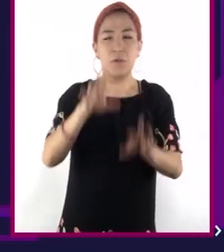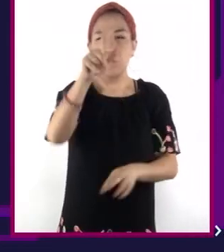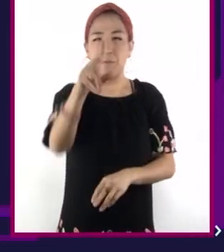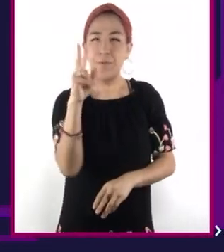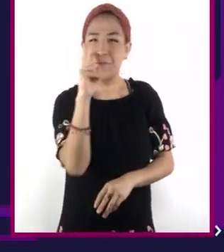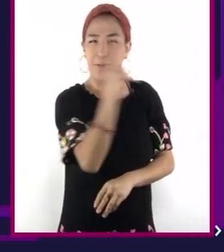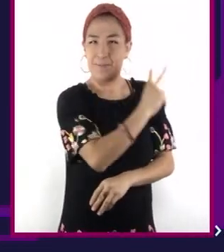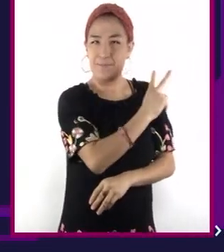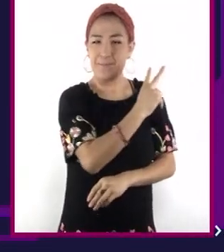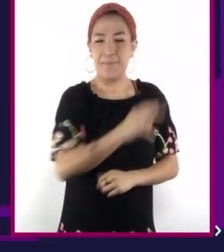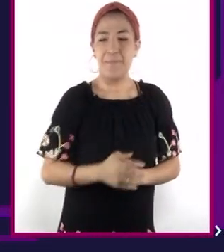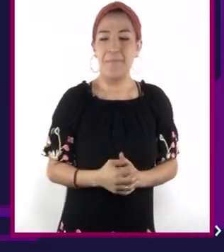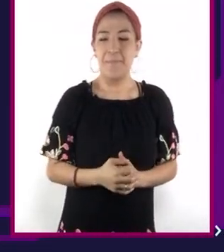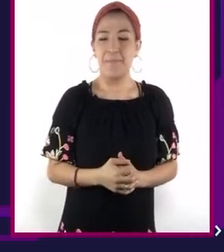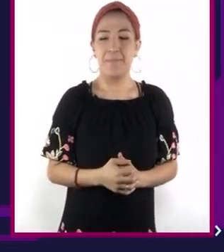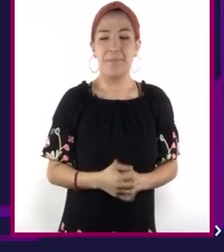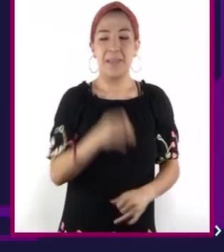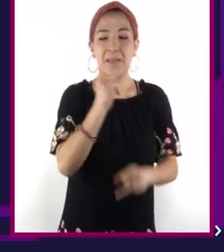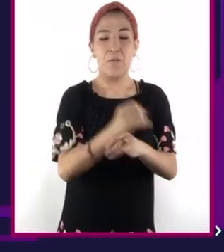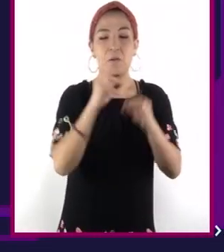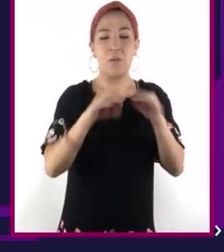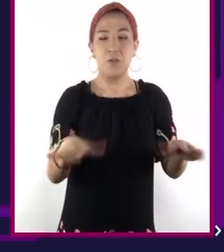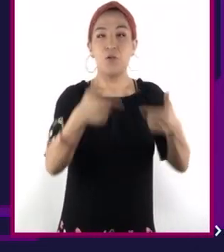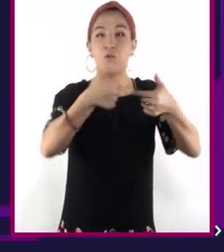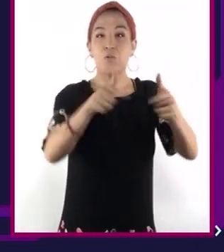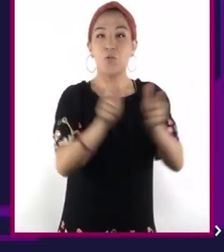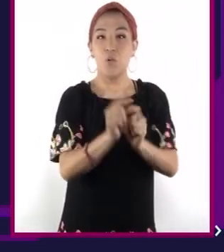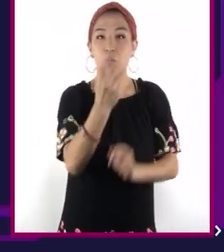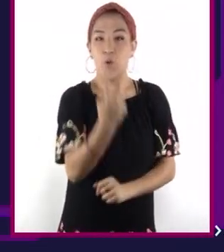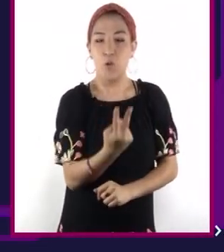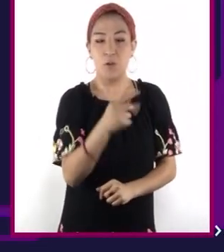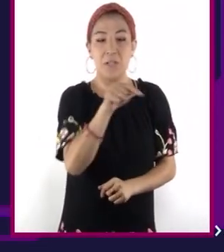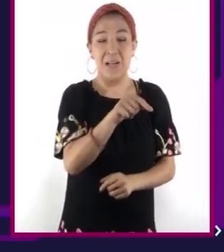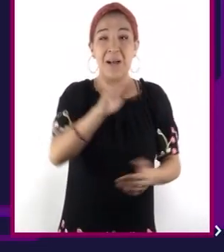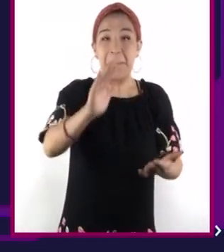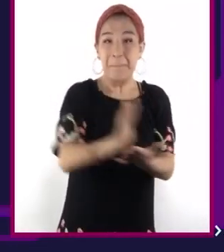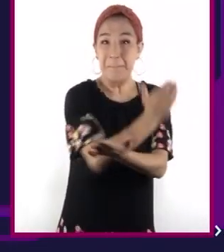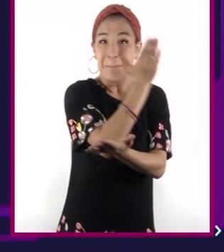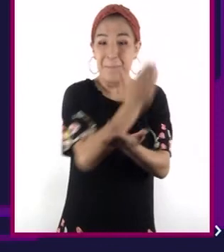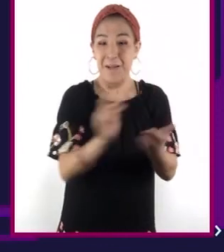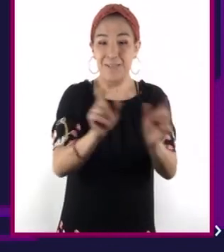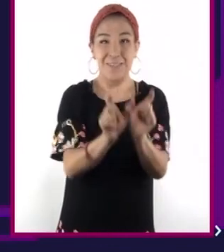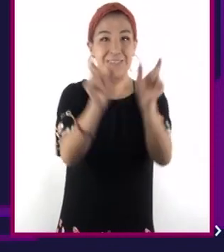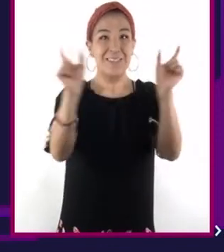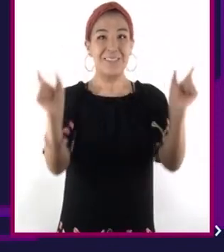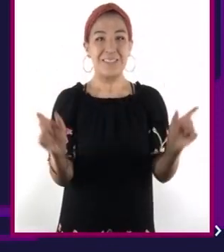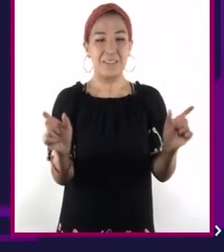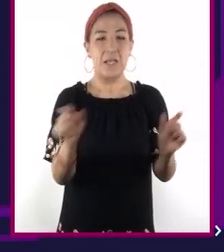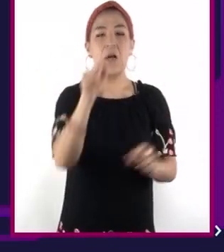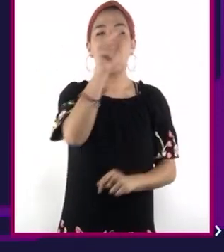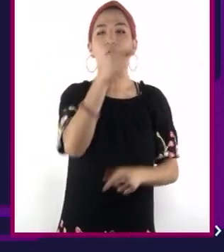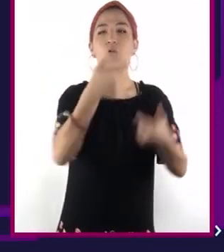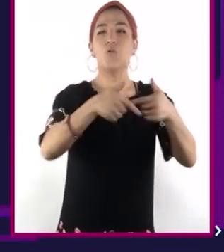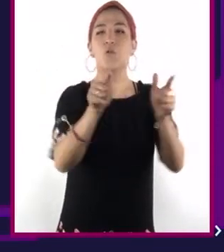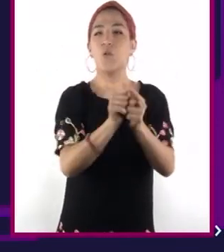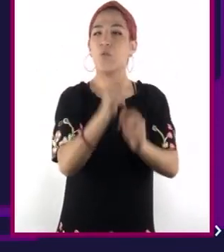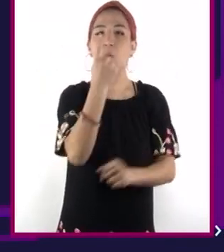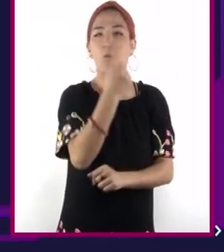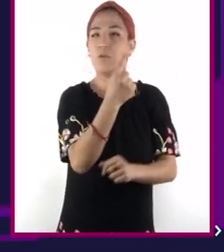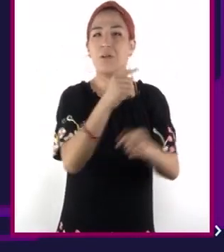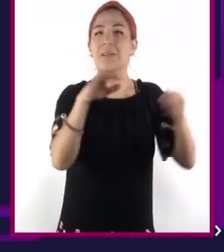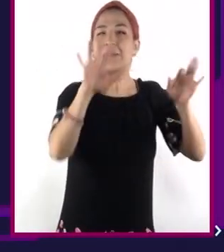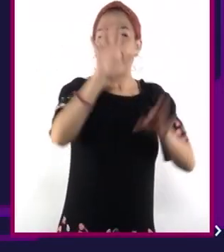Observen que los datos del grupo 2 están más separados entre ellos que los del grupo 1.